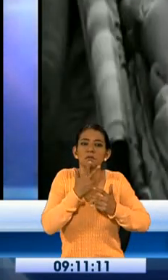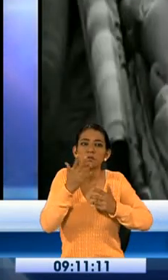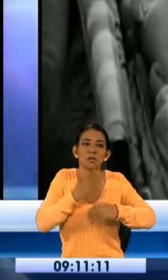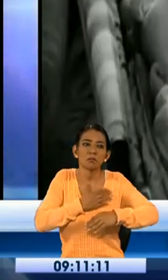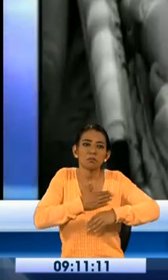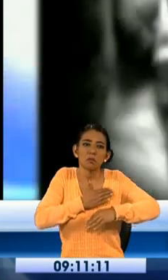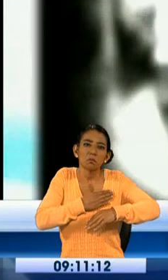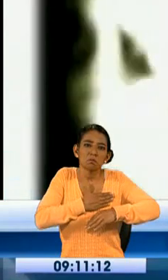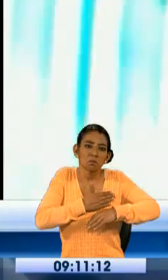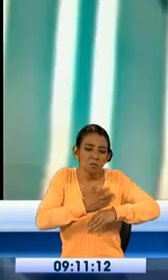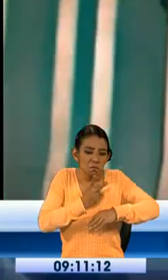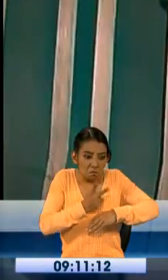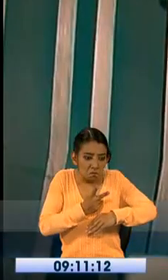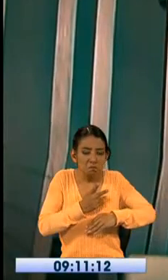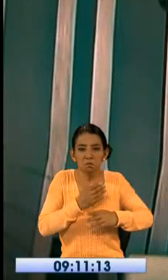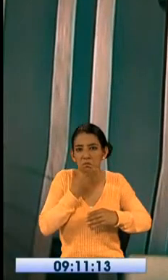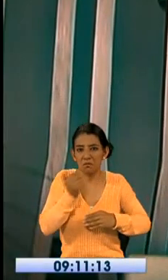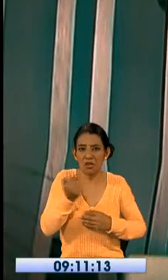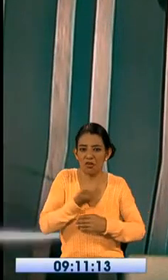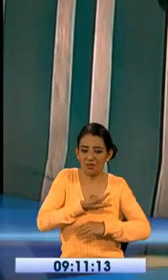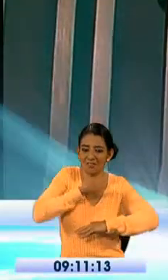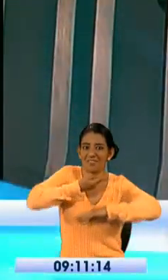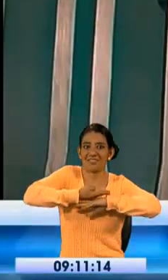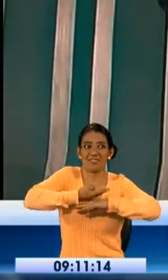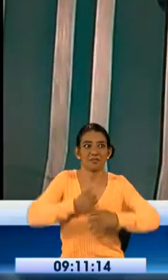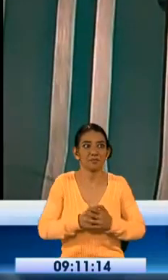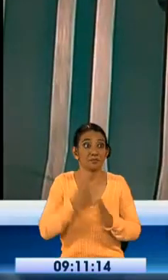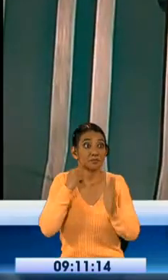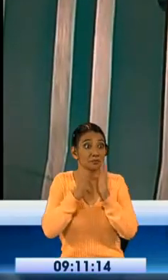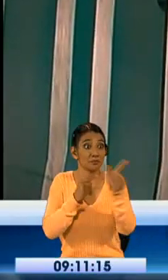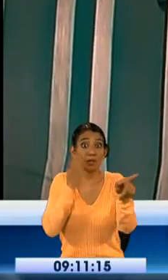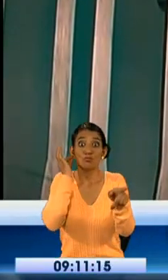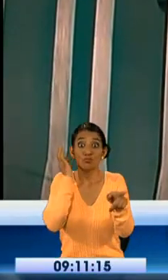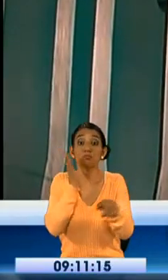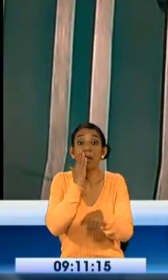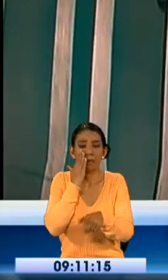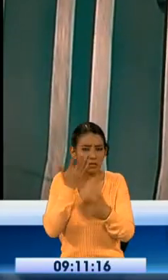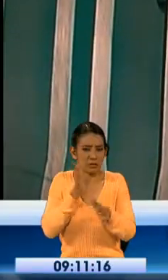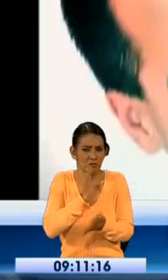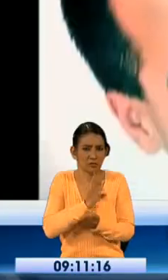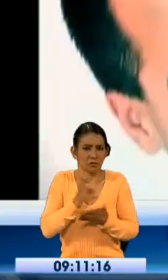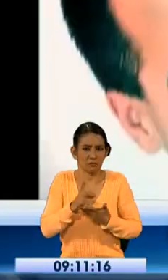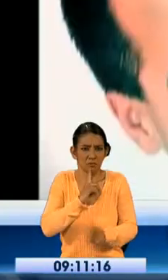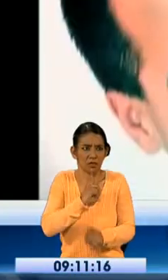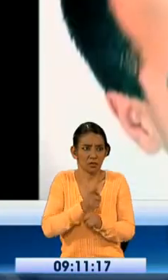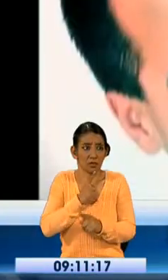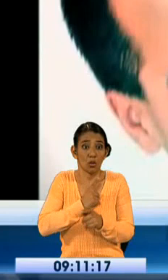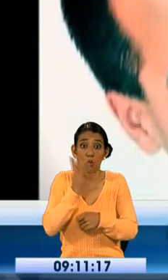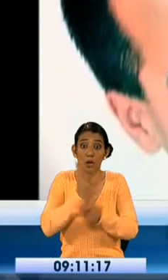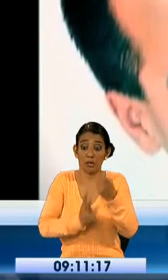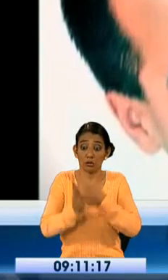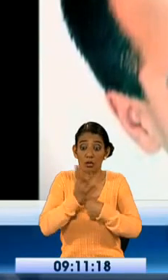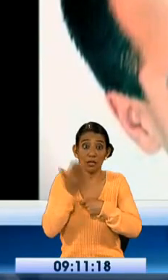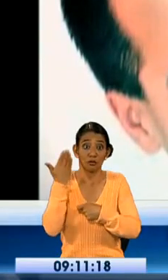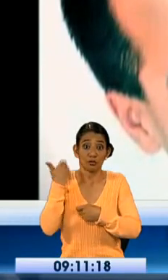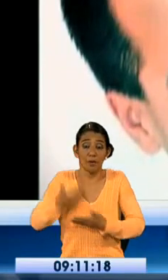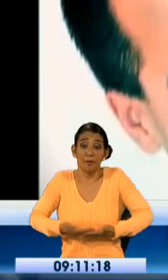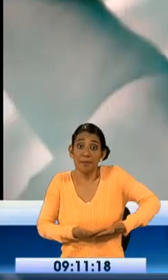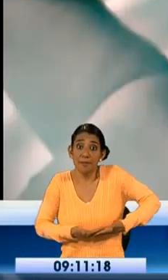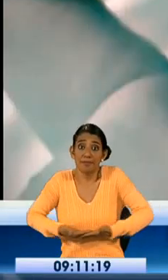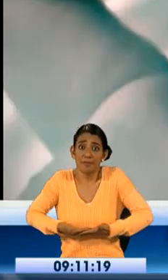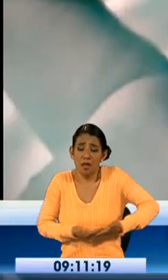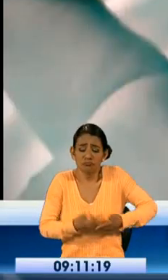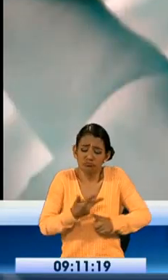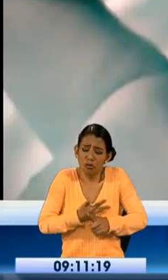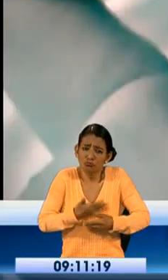sean evidentes. Paula Jaramillo es una madre que da testimonio de aquello. Hace 4 años, su bebé Santiago, que tenía meses